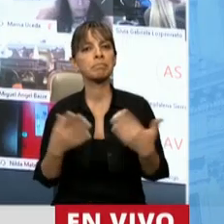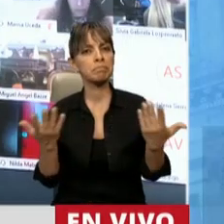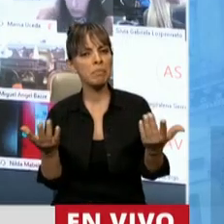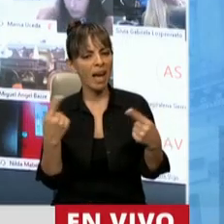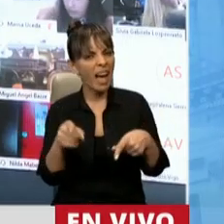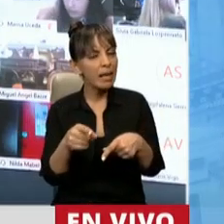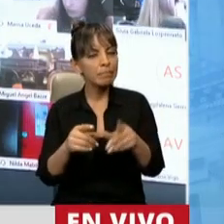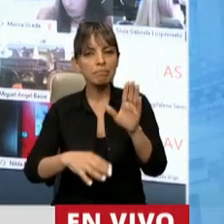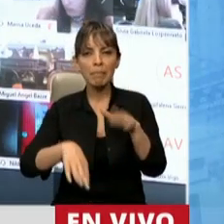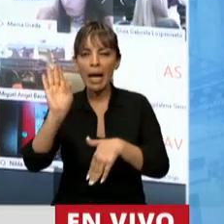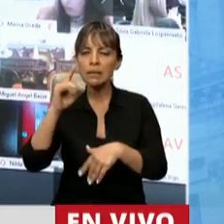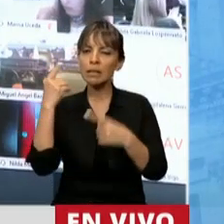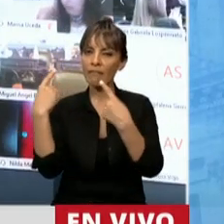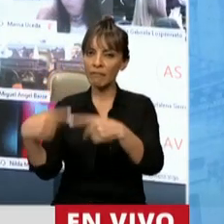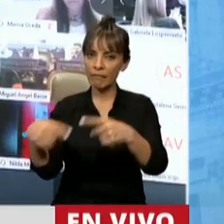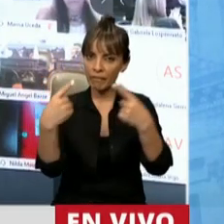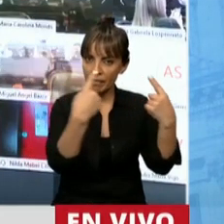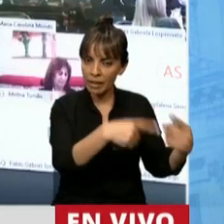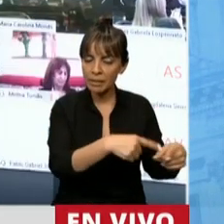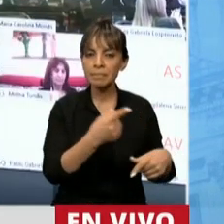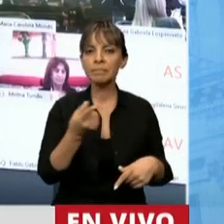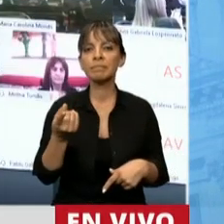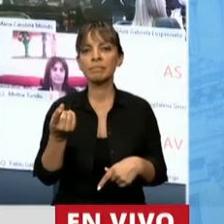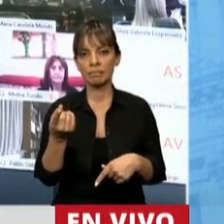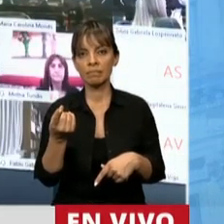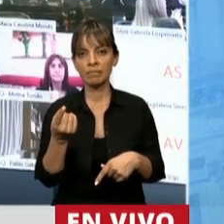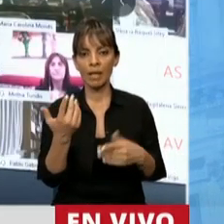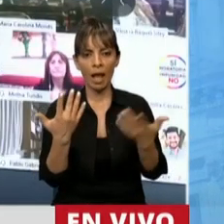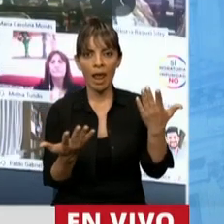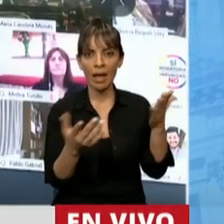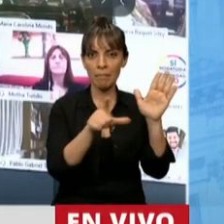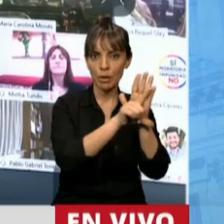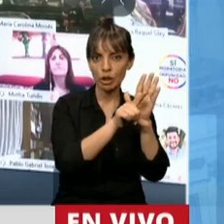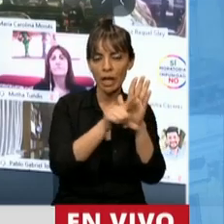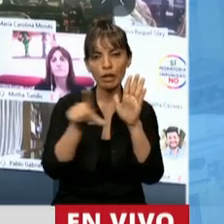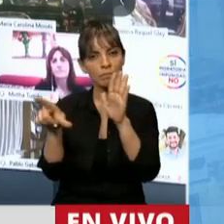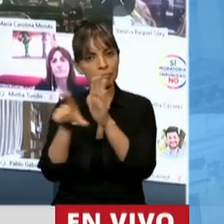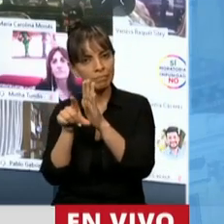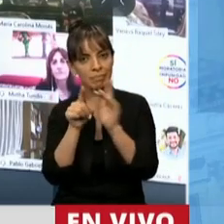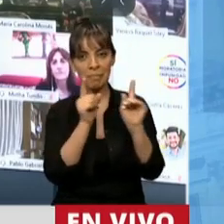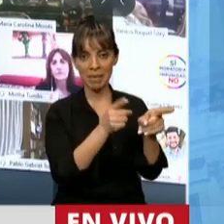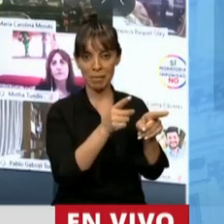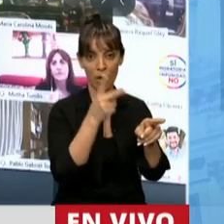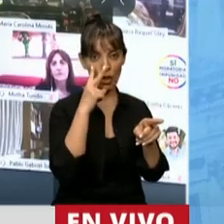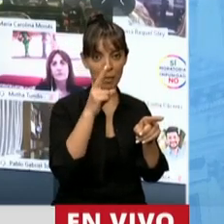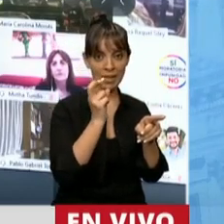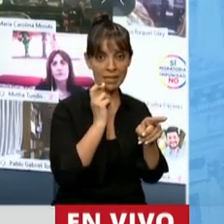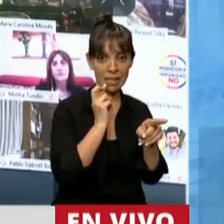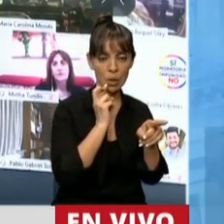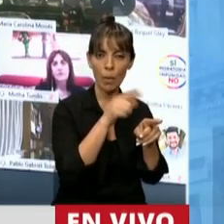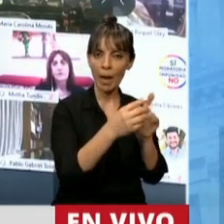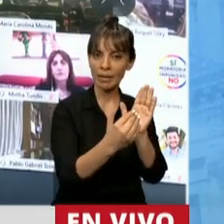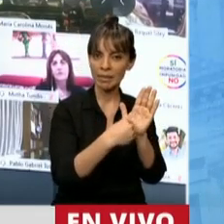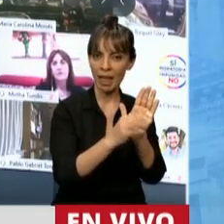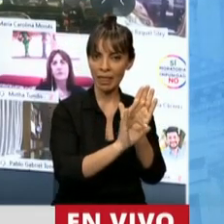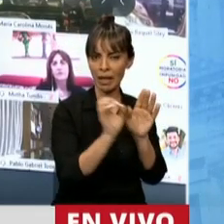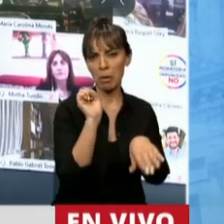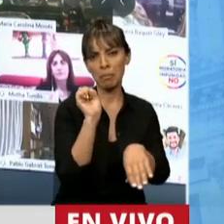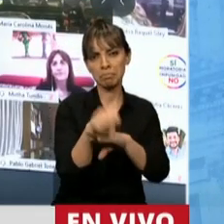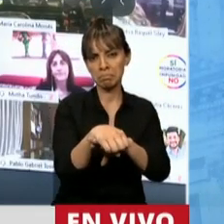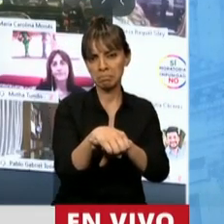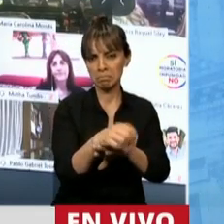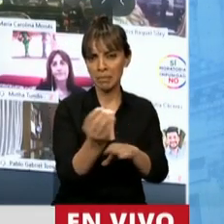las diferencias principales que existía entre ese proyecto del 2019 que no contemplaba a las